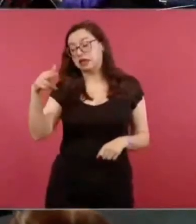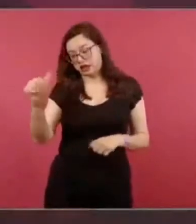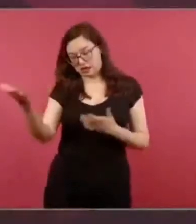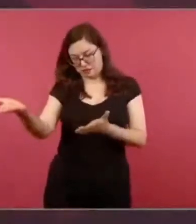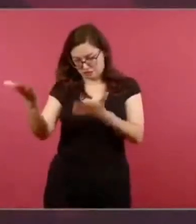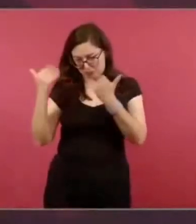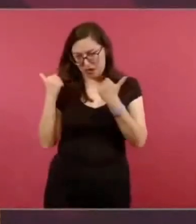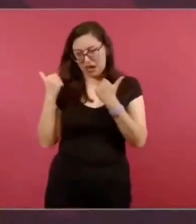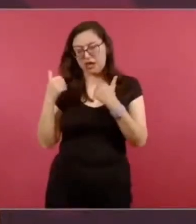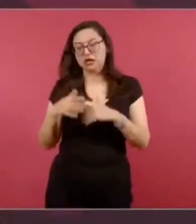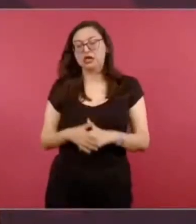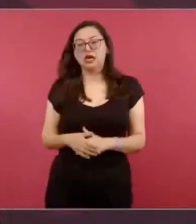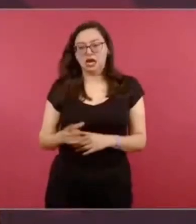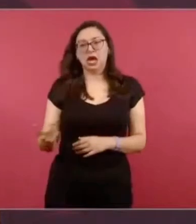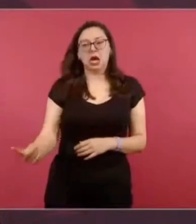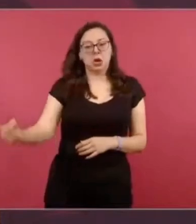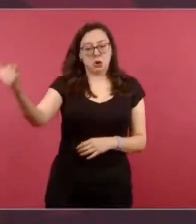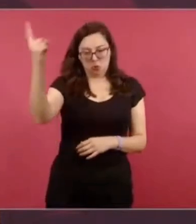territorio nacional, la Mesilla.